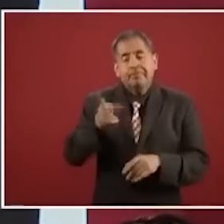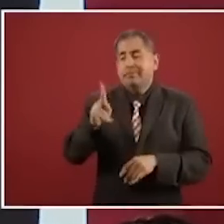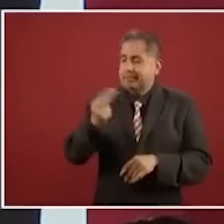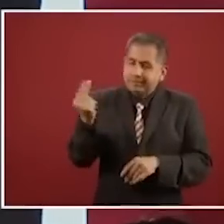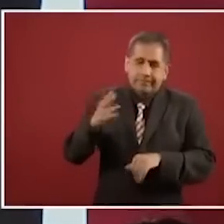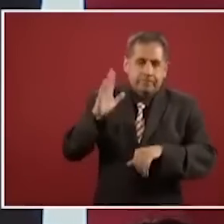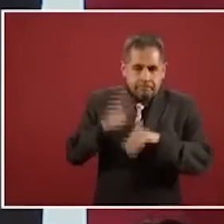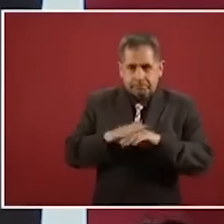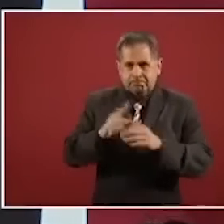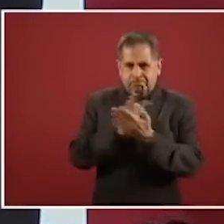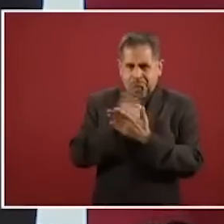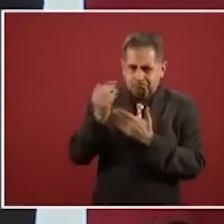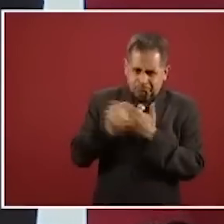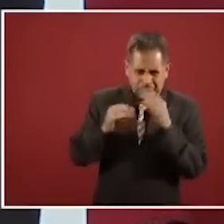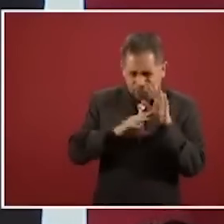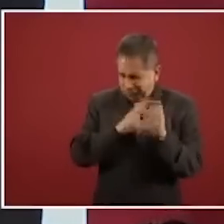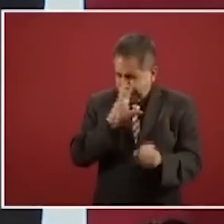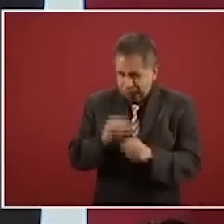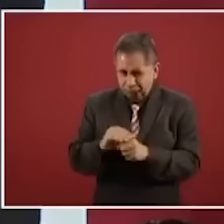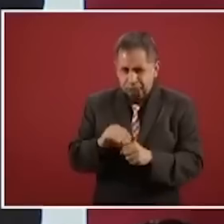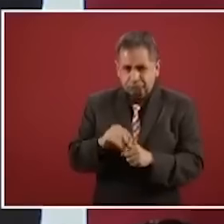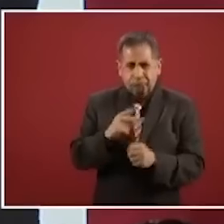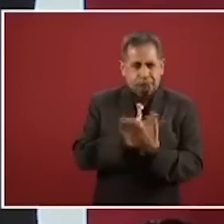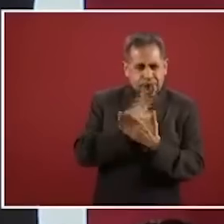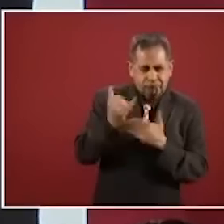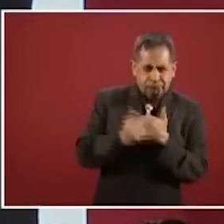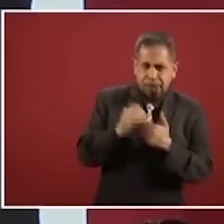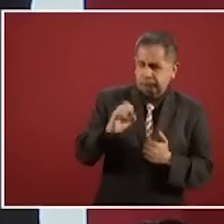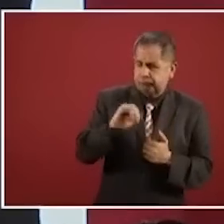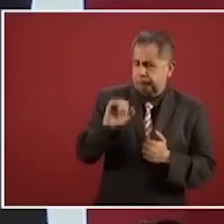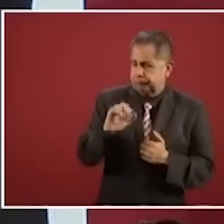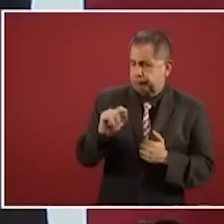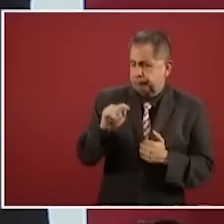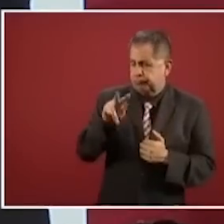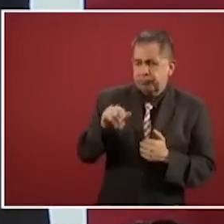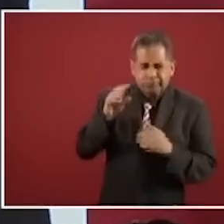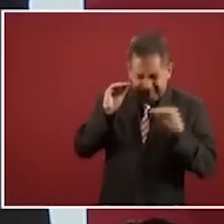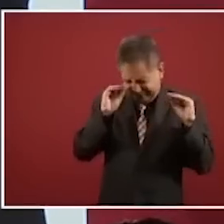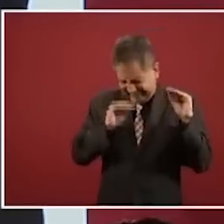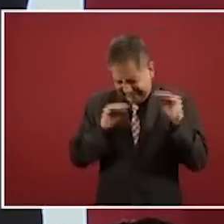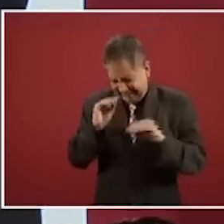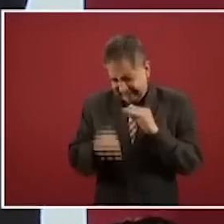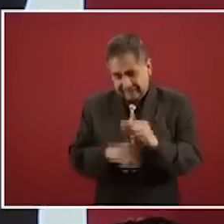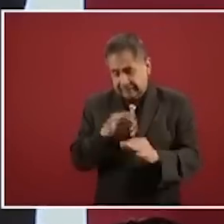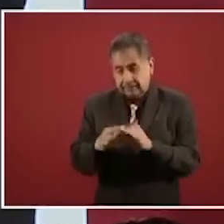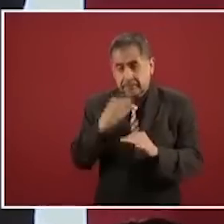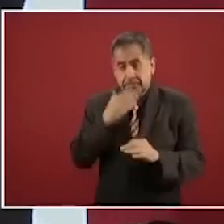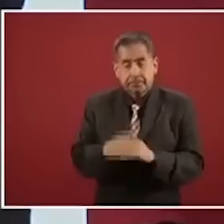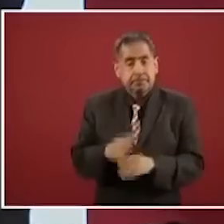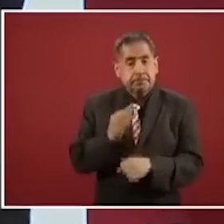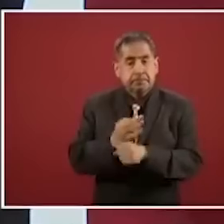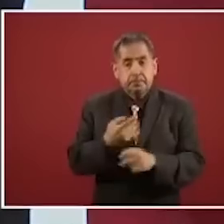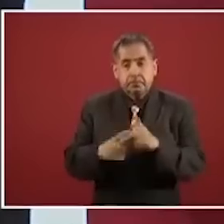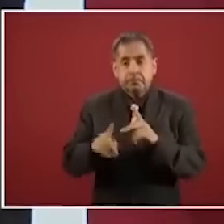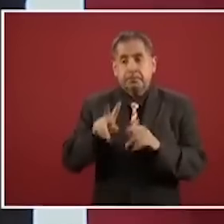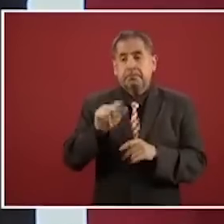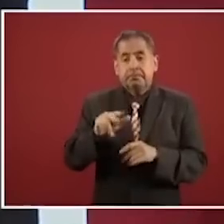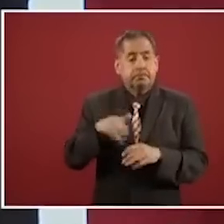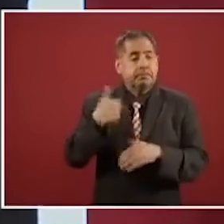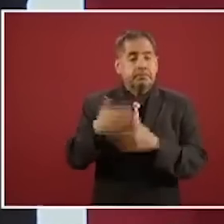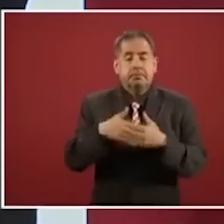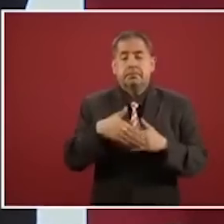desarrollo de proyecto ejecutivo que se tendrá que licitar también, esta parte aquí abajo. Pero está susceptible ahorita de entrar todo lo que es esta